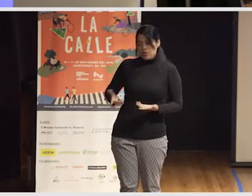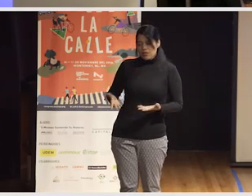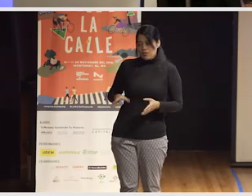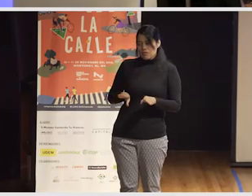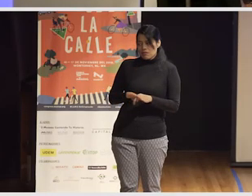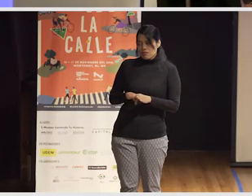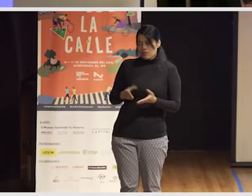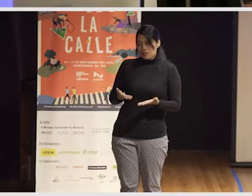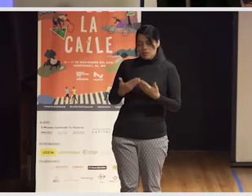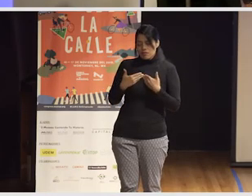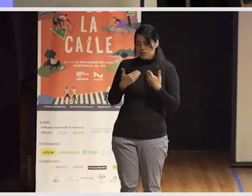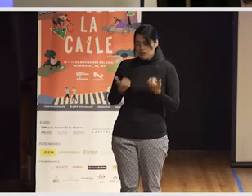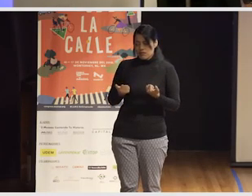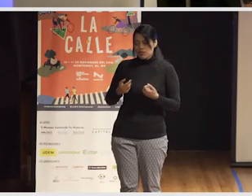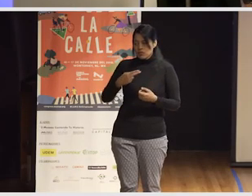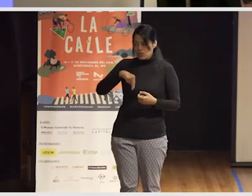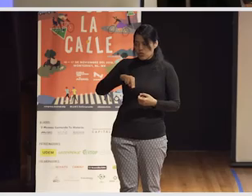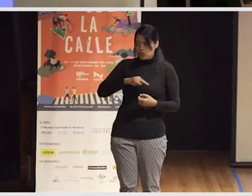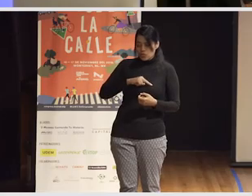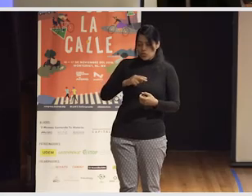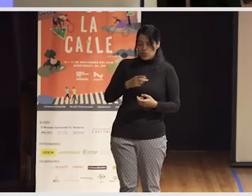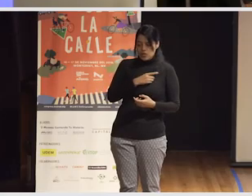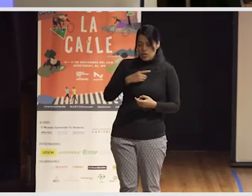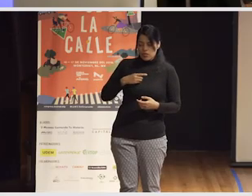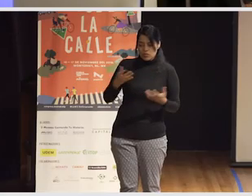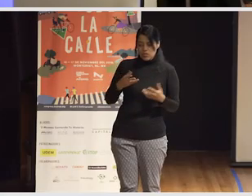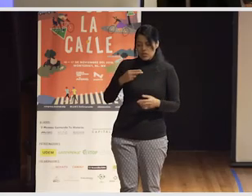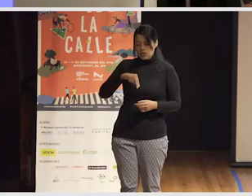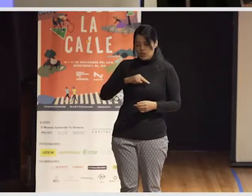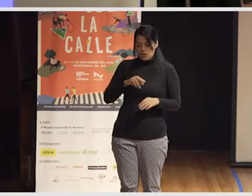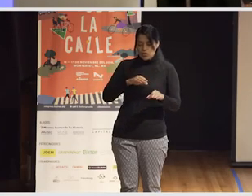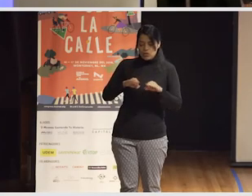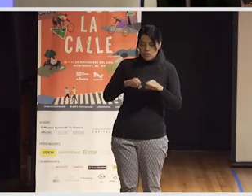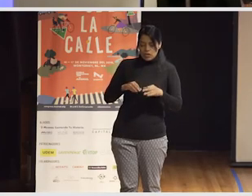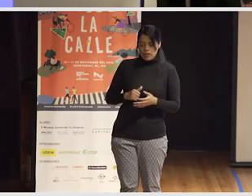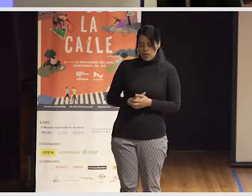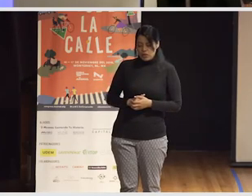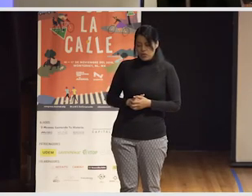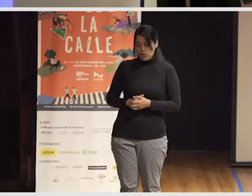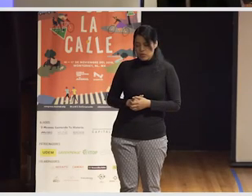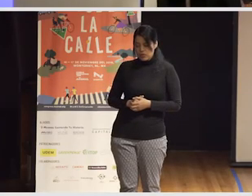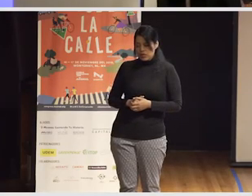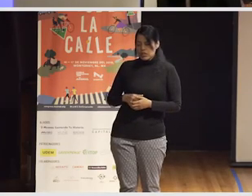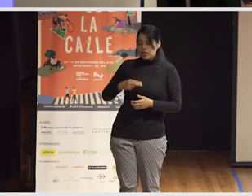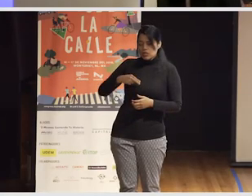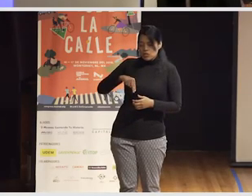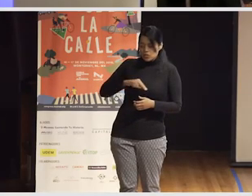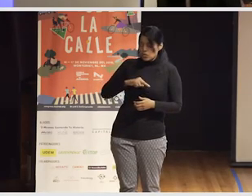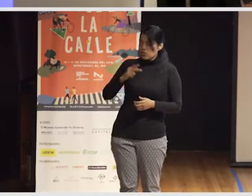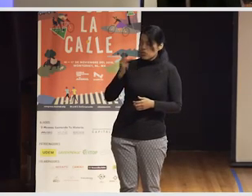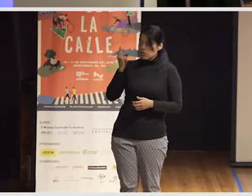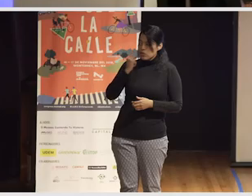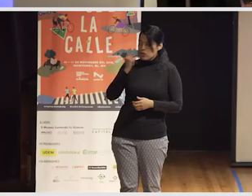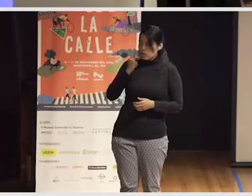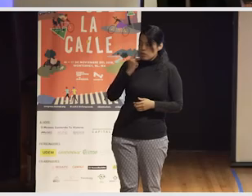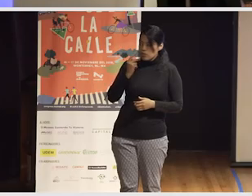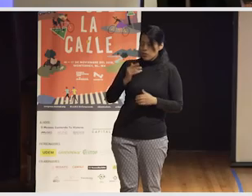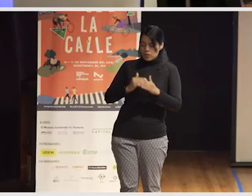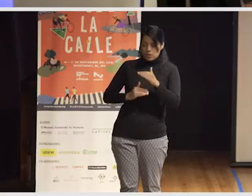solamente se trata de lo que nos toca hacer como funcionarios sino también como llevas a otra escala para que sea una política realmente